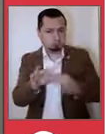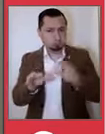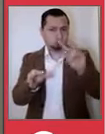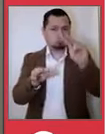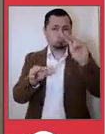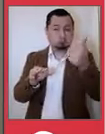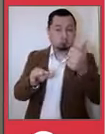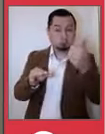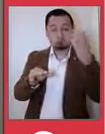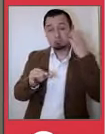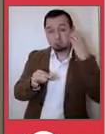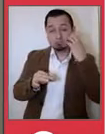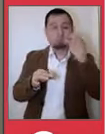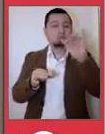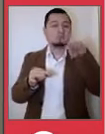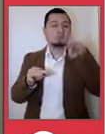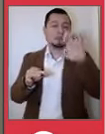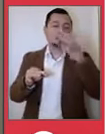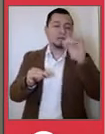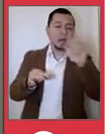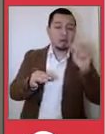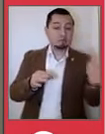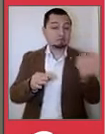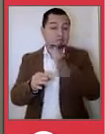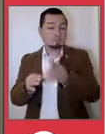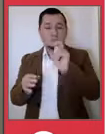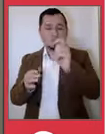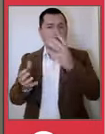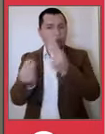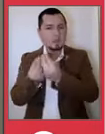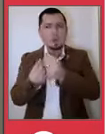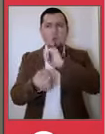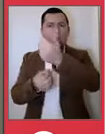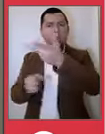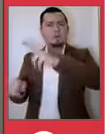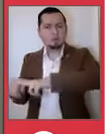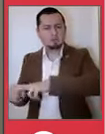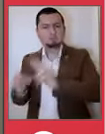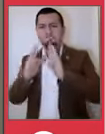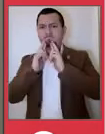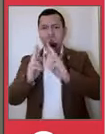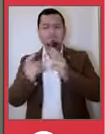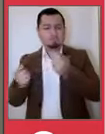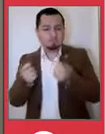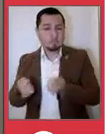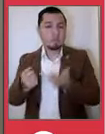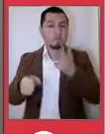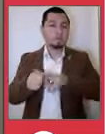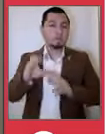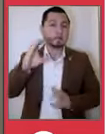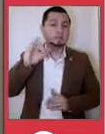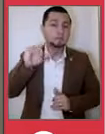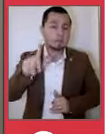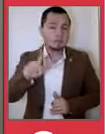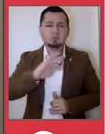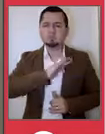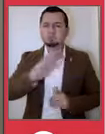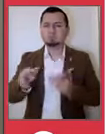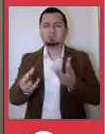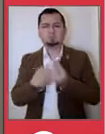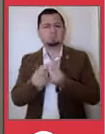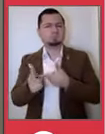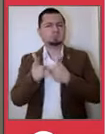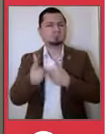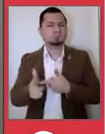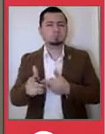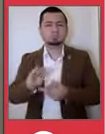camas en el juan y menchaca en los últimos en las últimas horas para tener mayor capacidad de respuesta el hospital civil de guadalajara todavía tiene capacidad de desdoblar